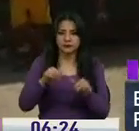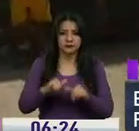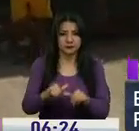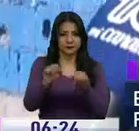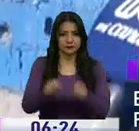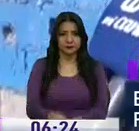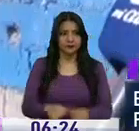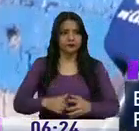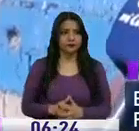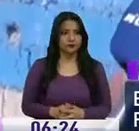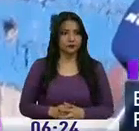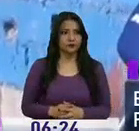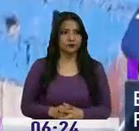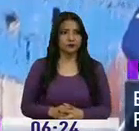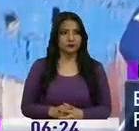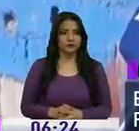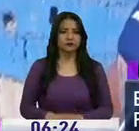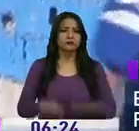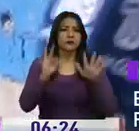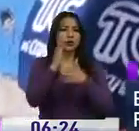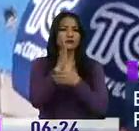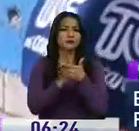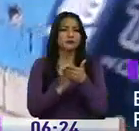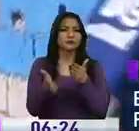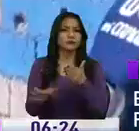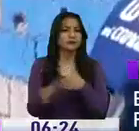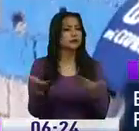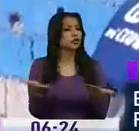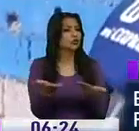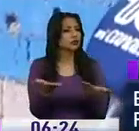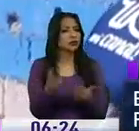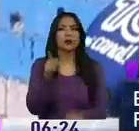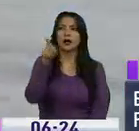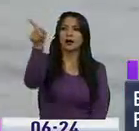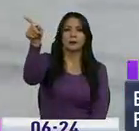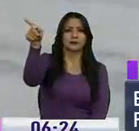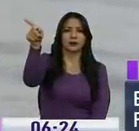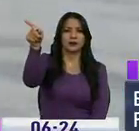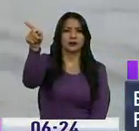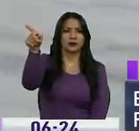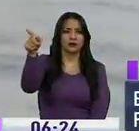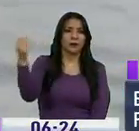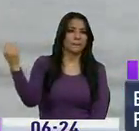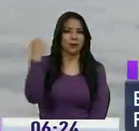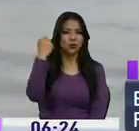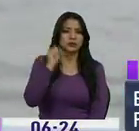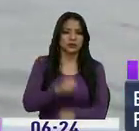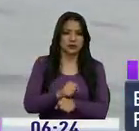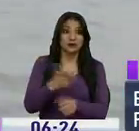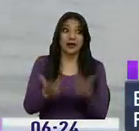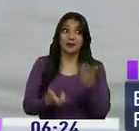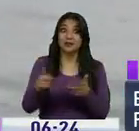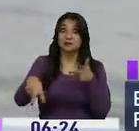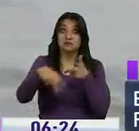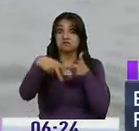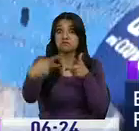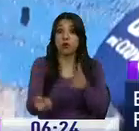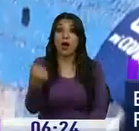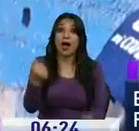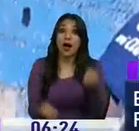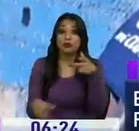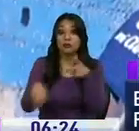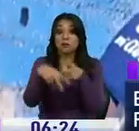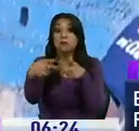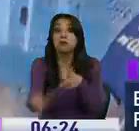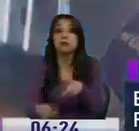traían de allá más o menos como eso de las 8:30. ¿De dónde lo trajeron? De allá arriba lo traían, porque tiene un golpe aquí, tiene una partidura aquí en la frente. Pero ahí sí no se le puede decir